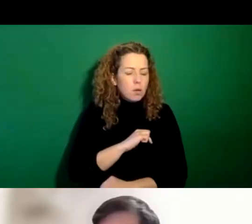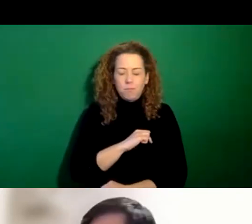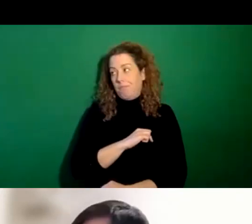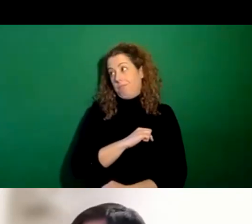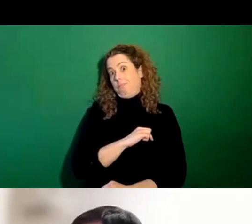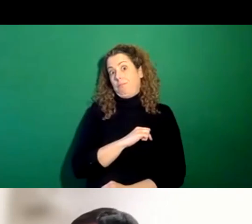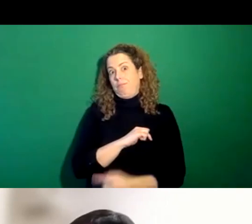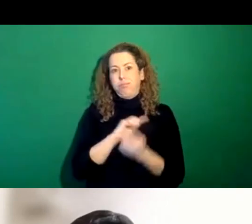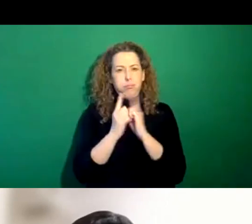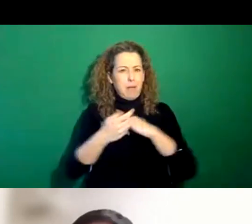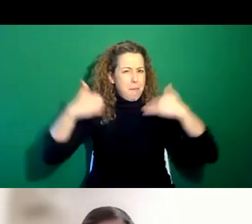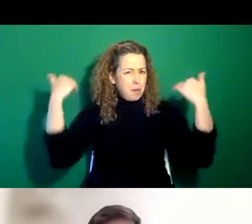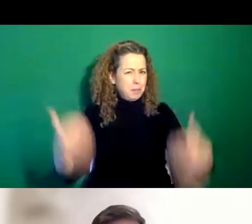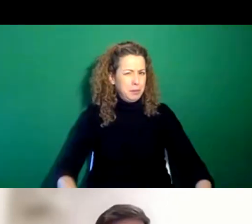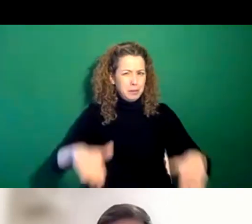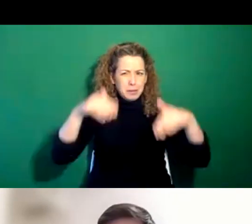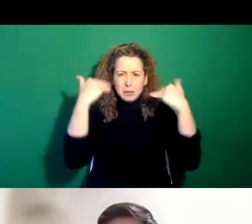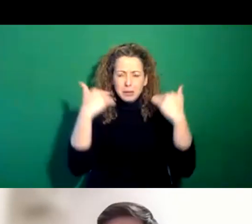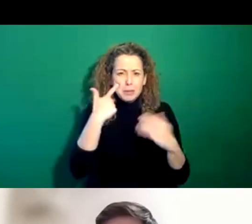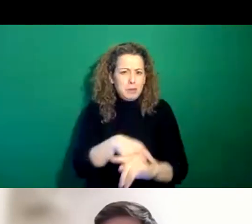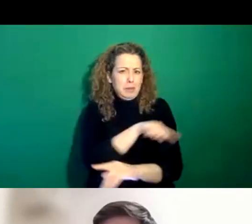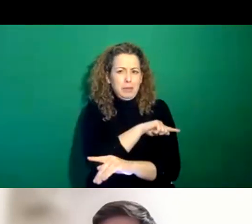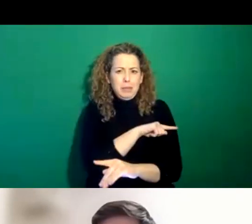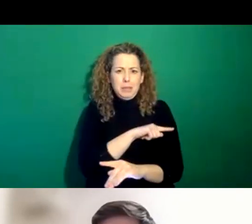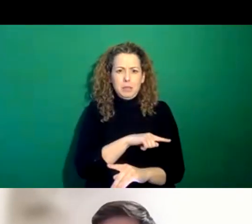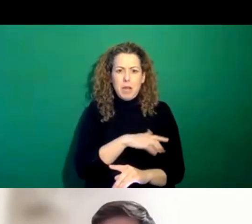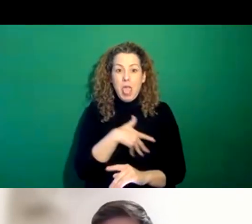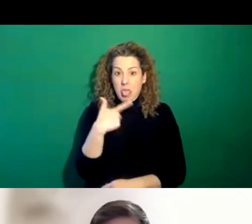Brutales. Además,